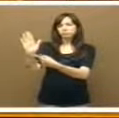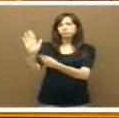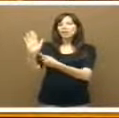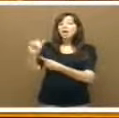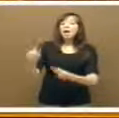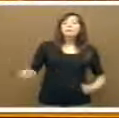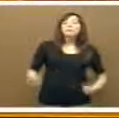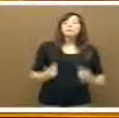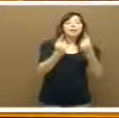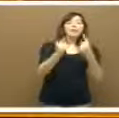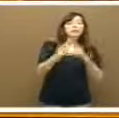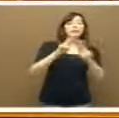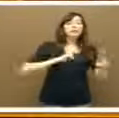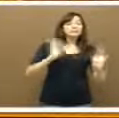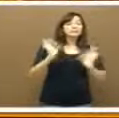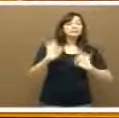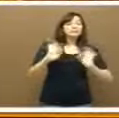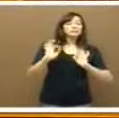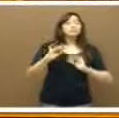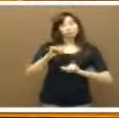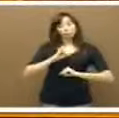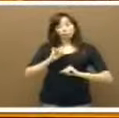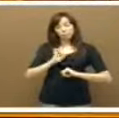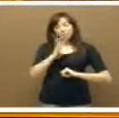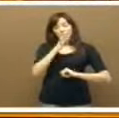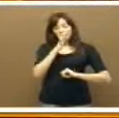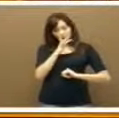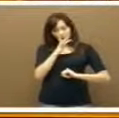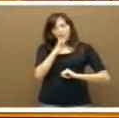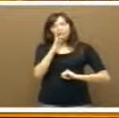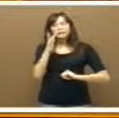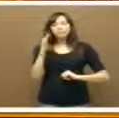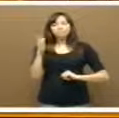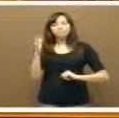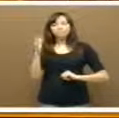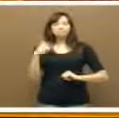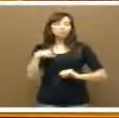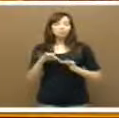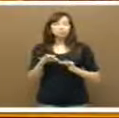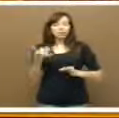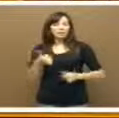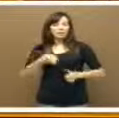contestó. Espero ahora tener más suerte.